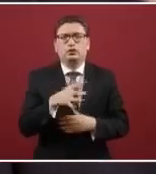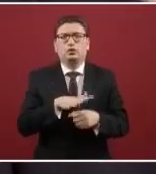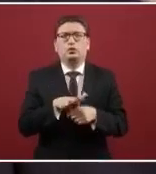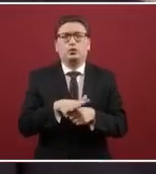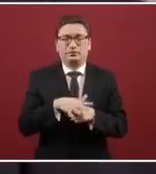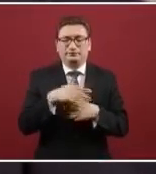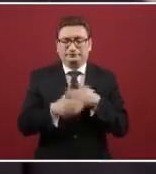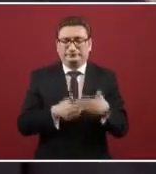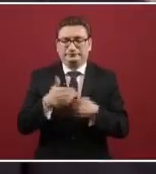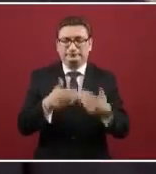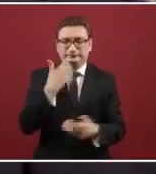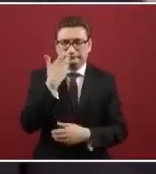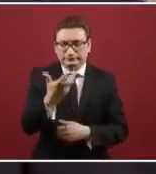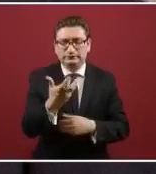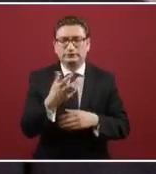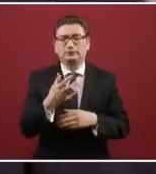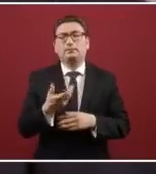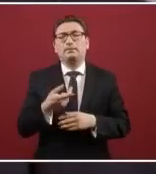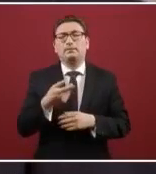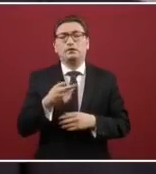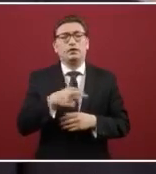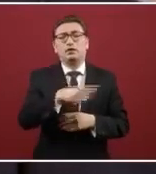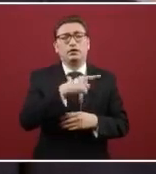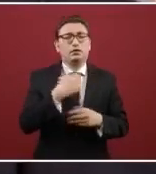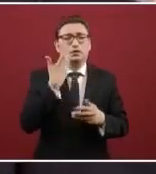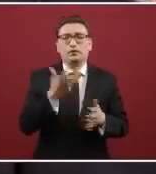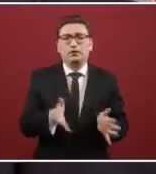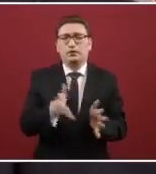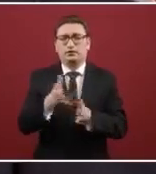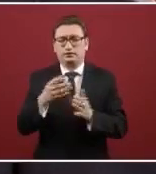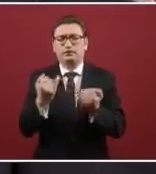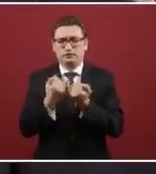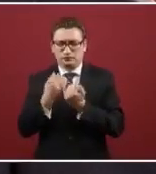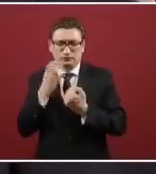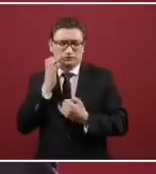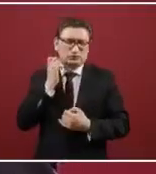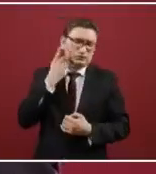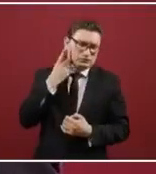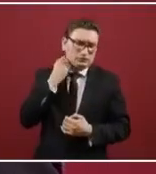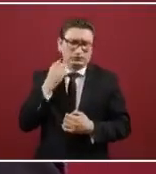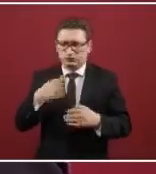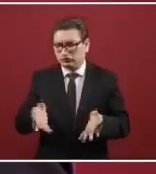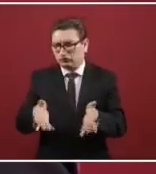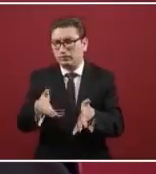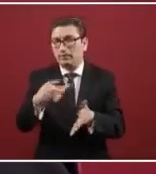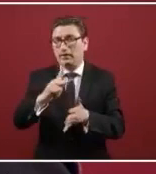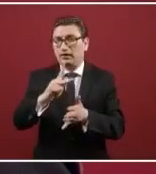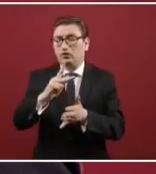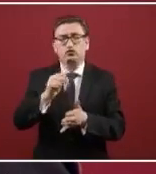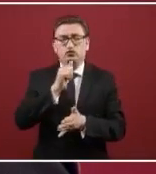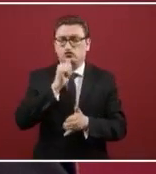llevar a cabo esto, se promovió desde el Congreso, pero se